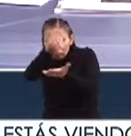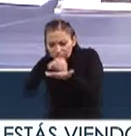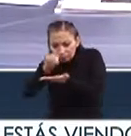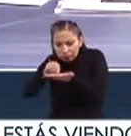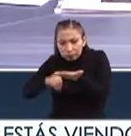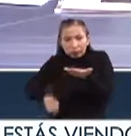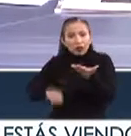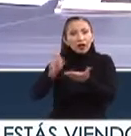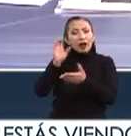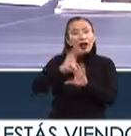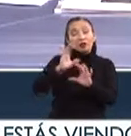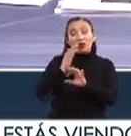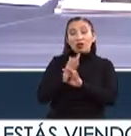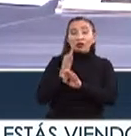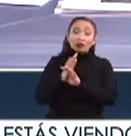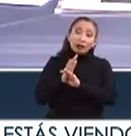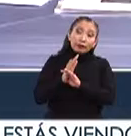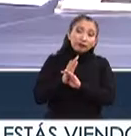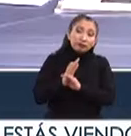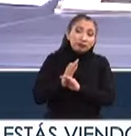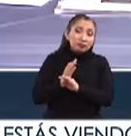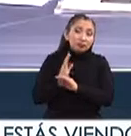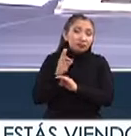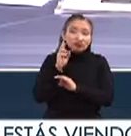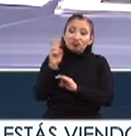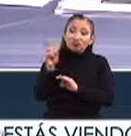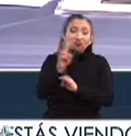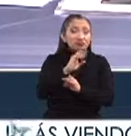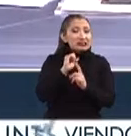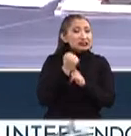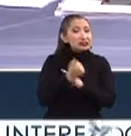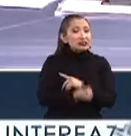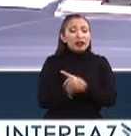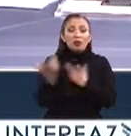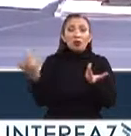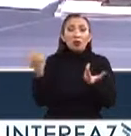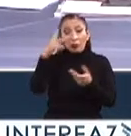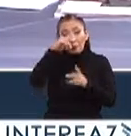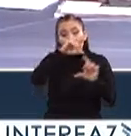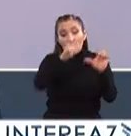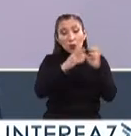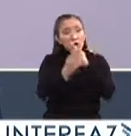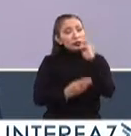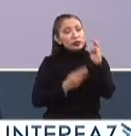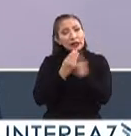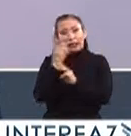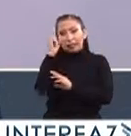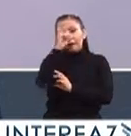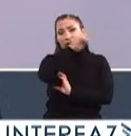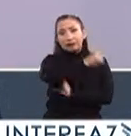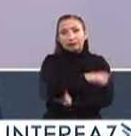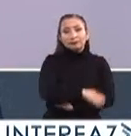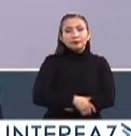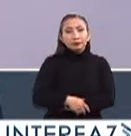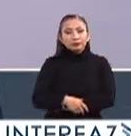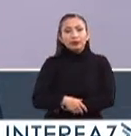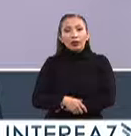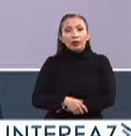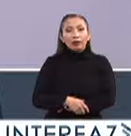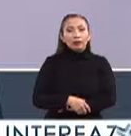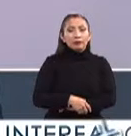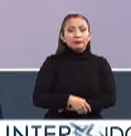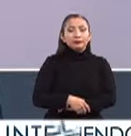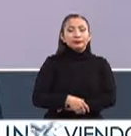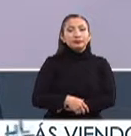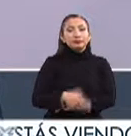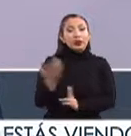este momento estamos en una situación no solamente nacional sino mundial bastante compleja, sí,